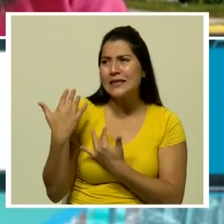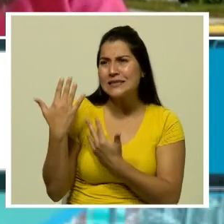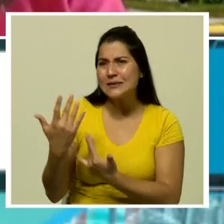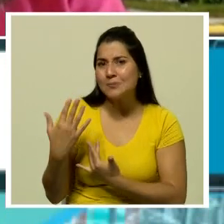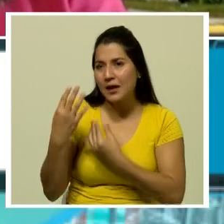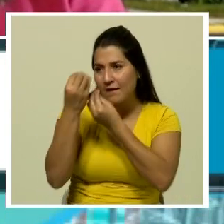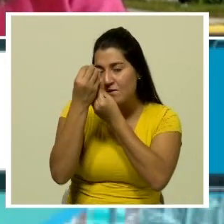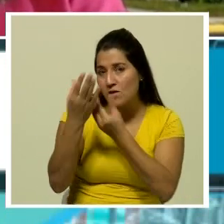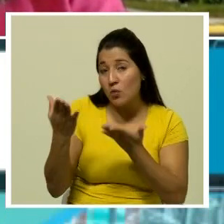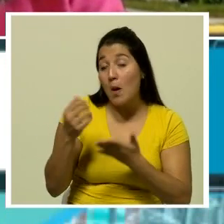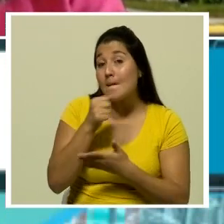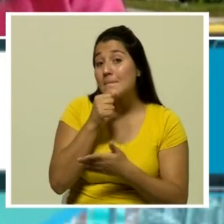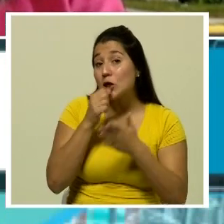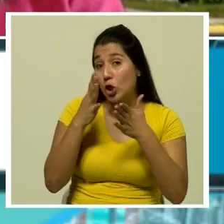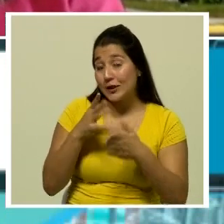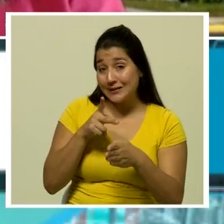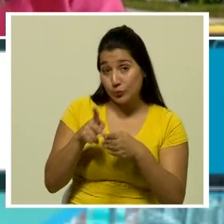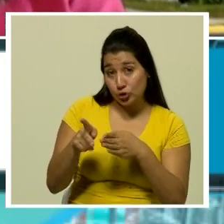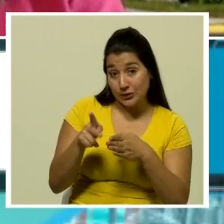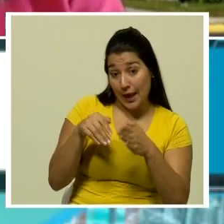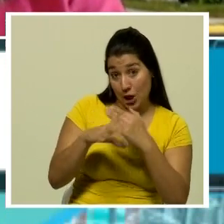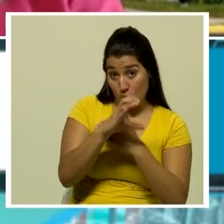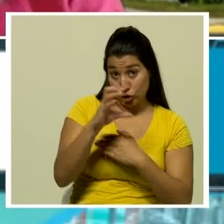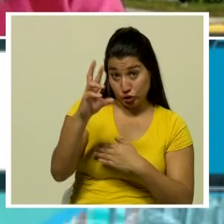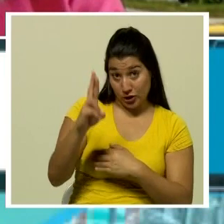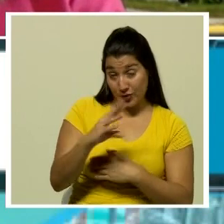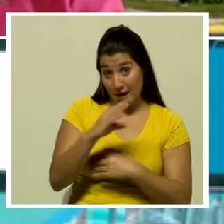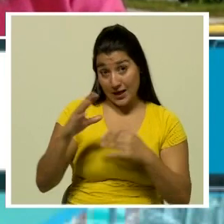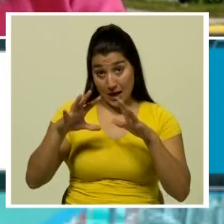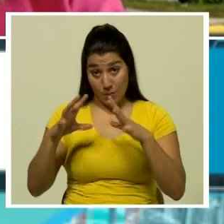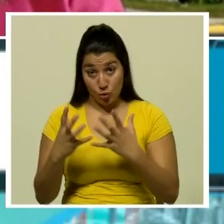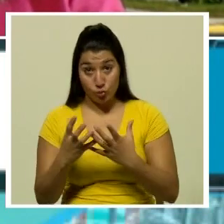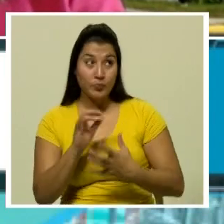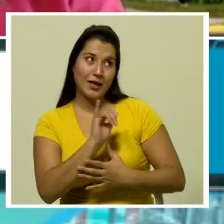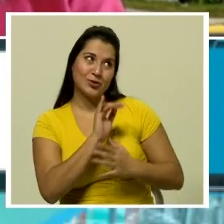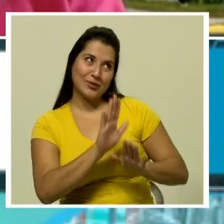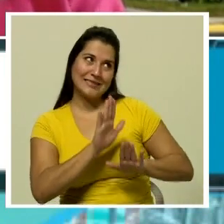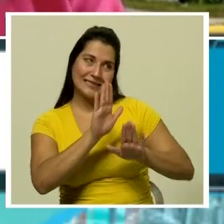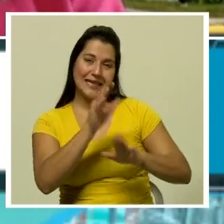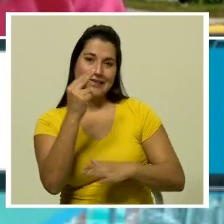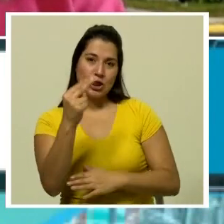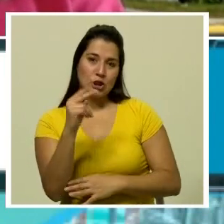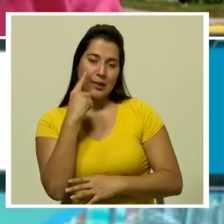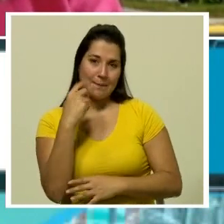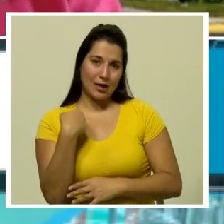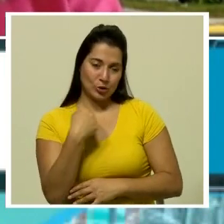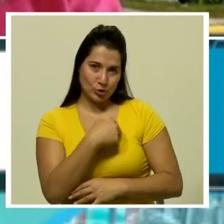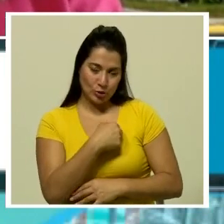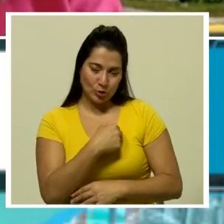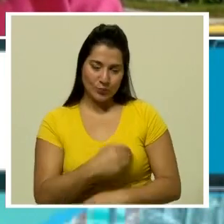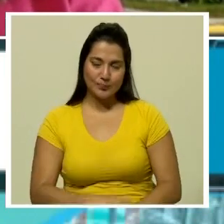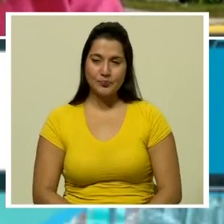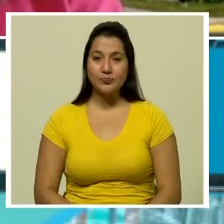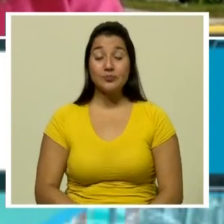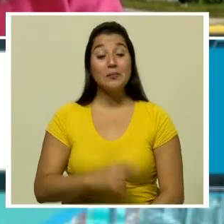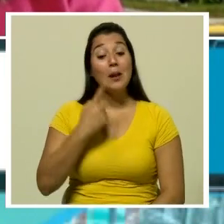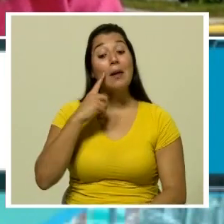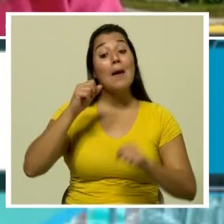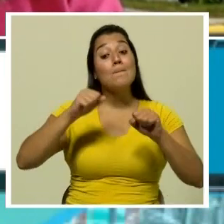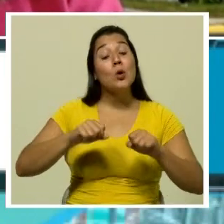solo en el país, en el resto del mundo. Es una excelente noticia para nosotros. Para ir entrando en